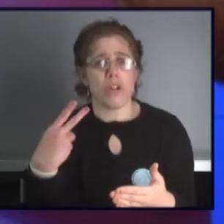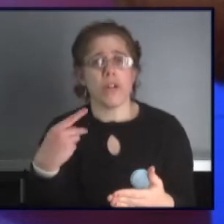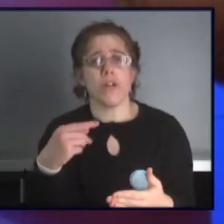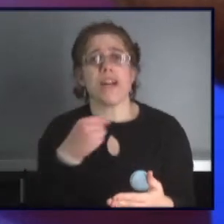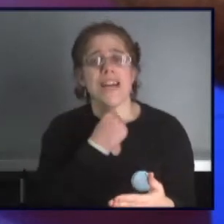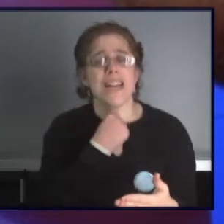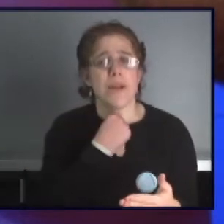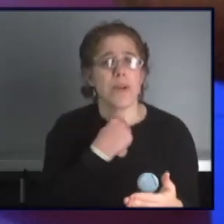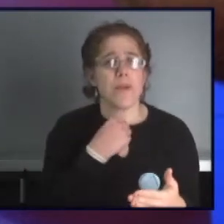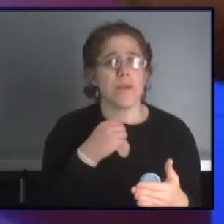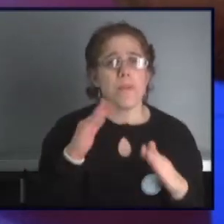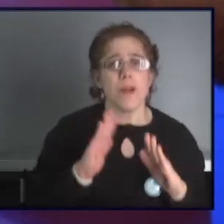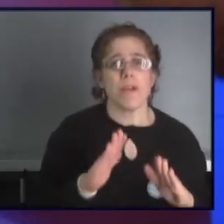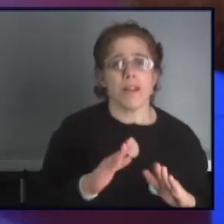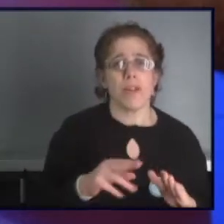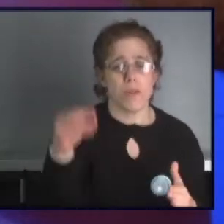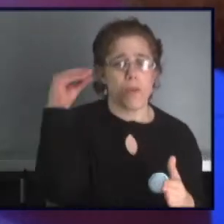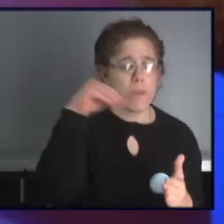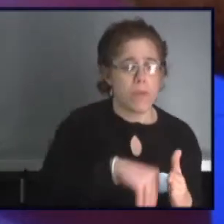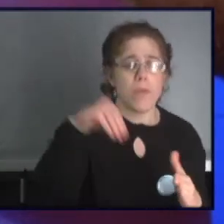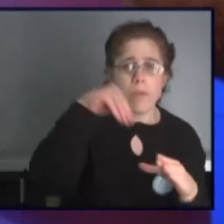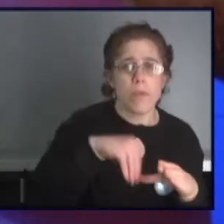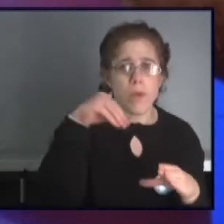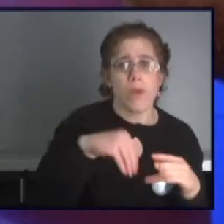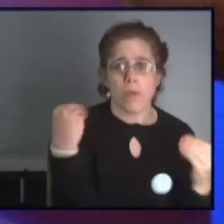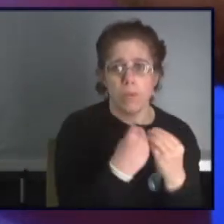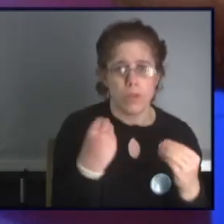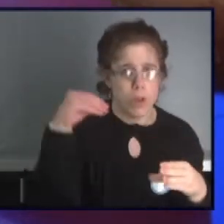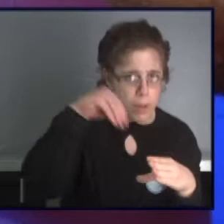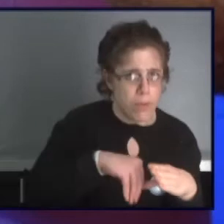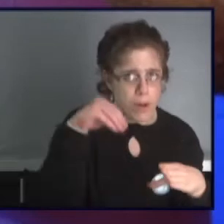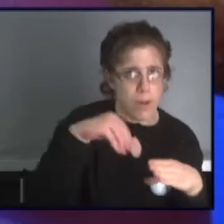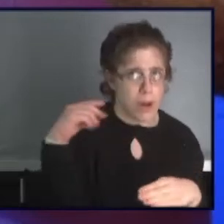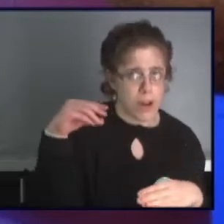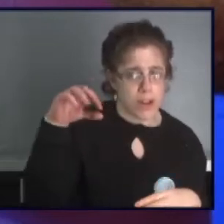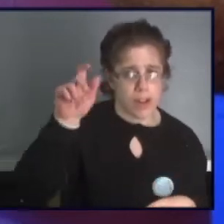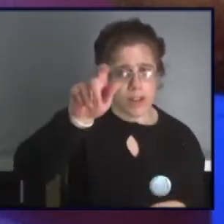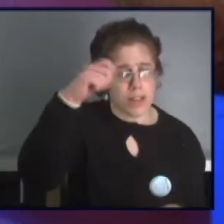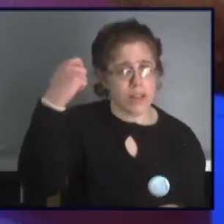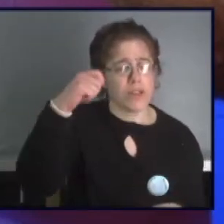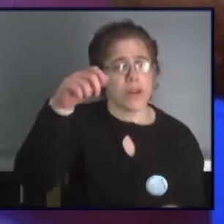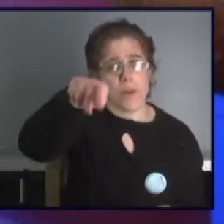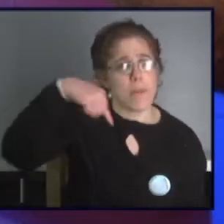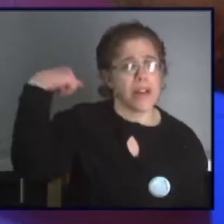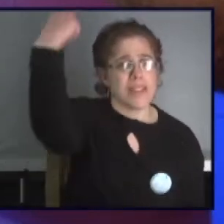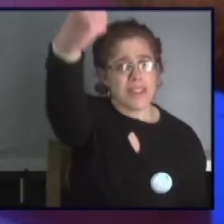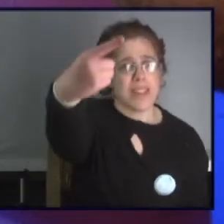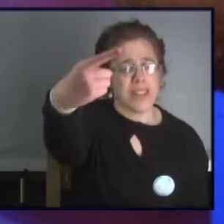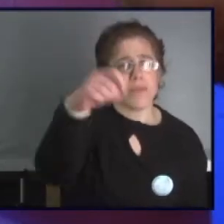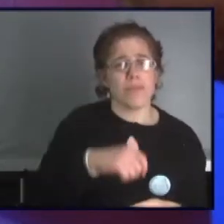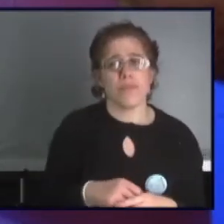es mantener el caudal de votos de las elecciones pasadas pero lógicamente que aspiramos llegar a la concejalía